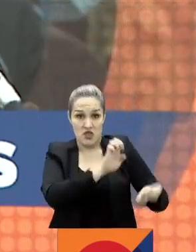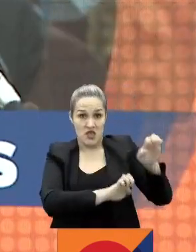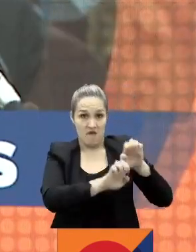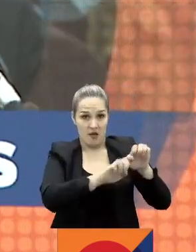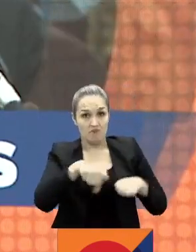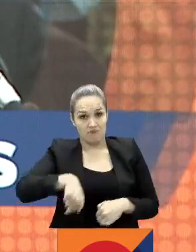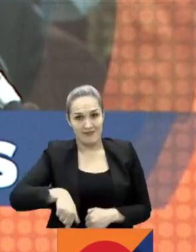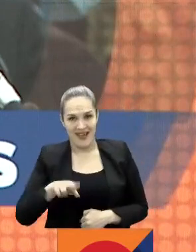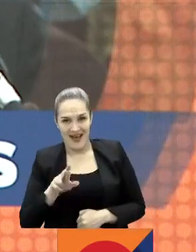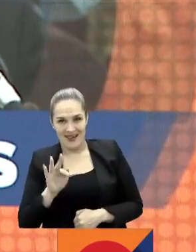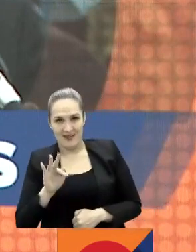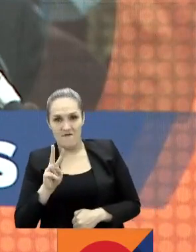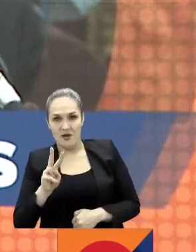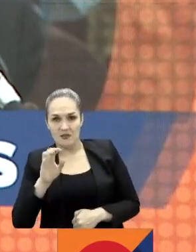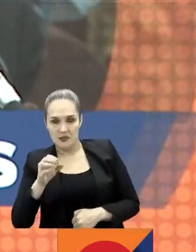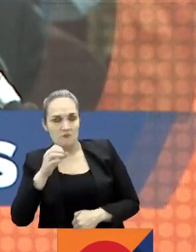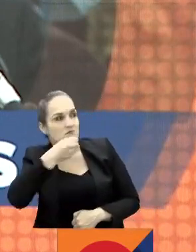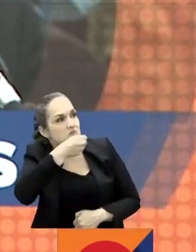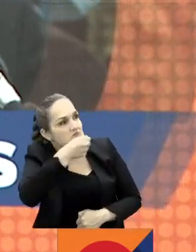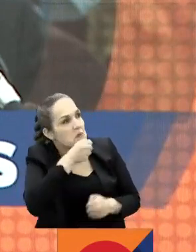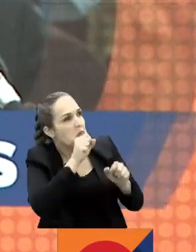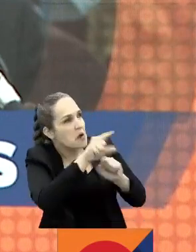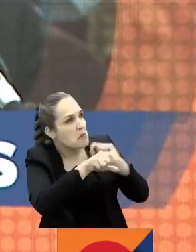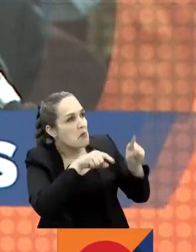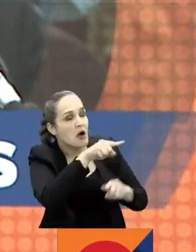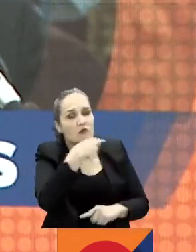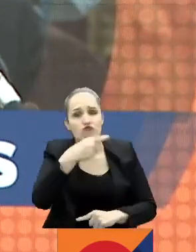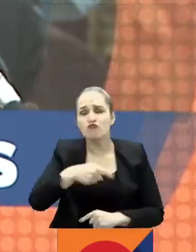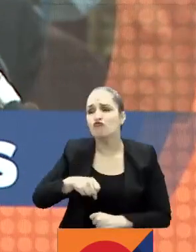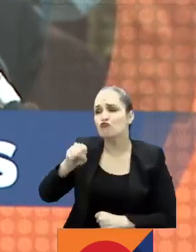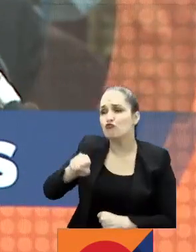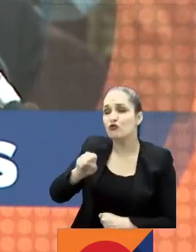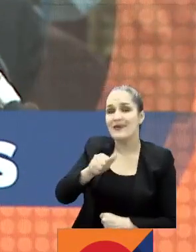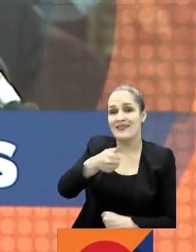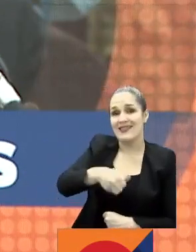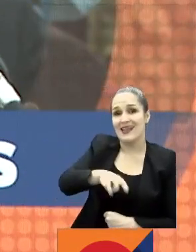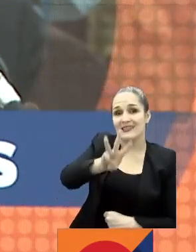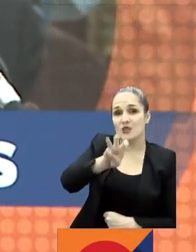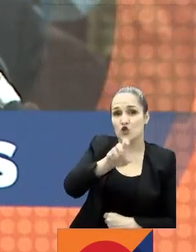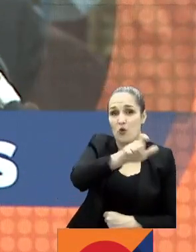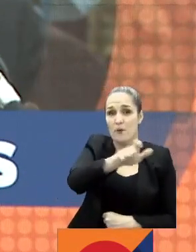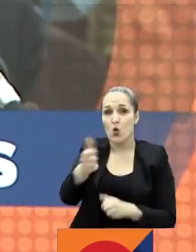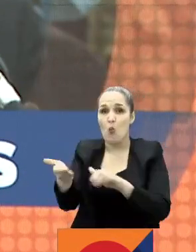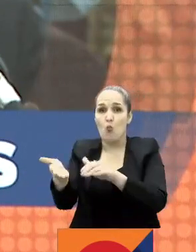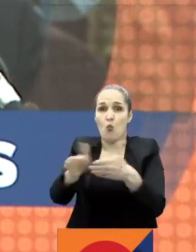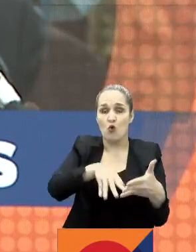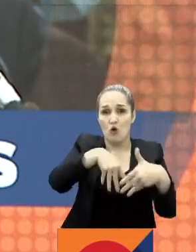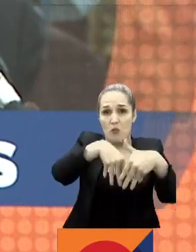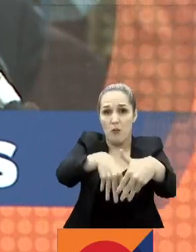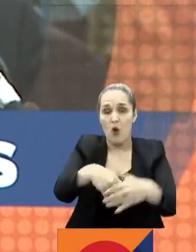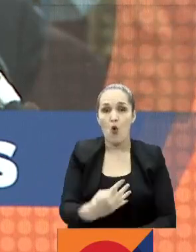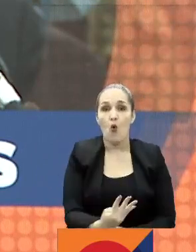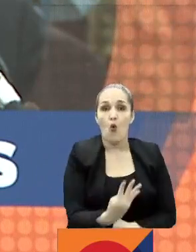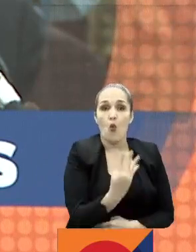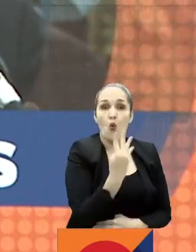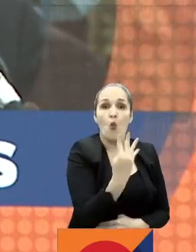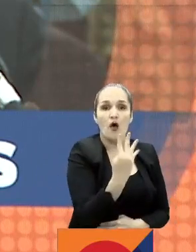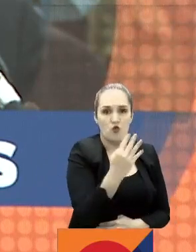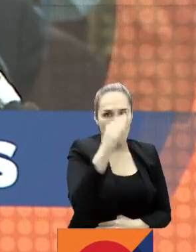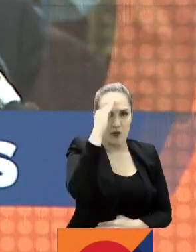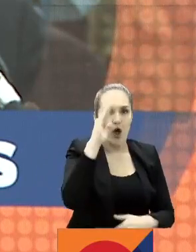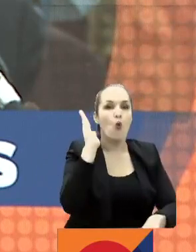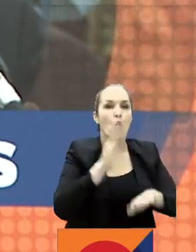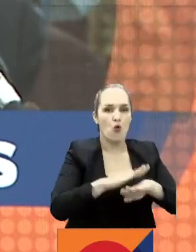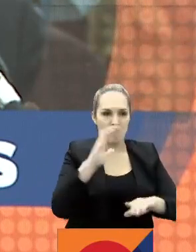Molano, confirmó que de las 18 muertes de civiles en las protestas, se han identificado 4 policías como responsables y 9